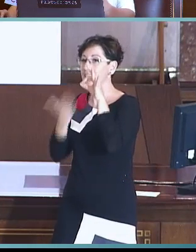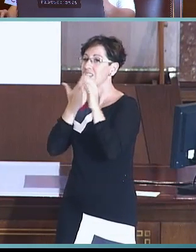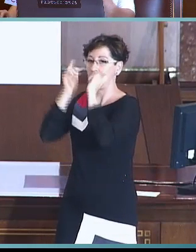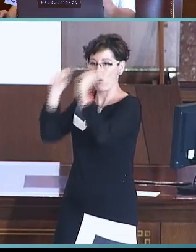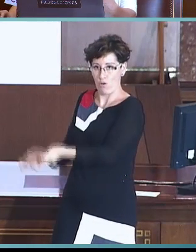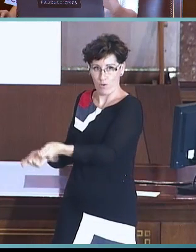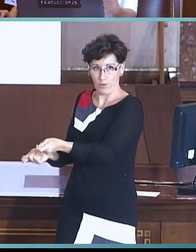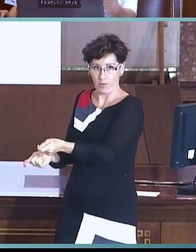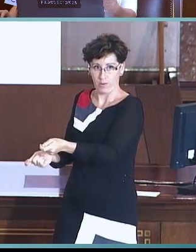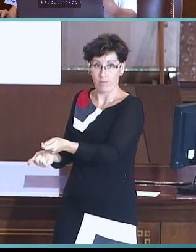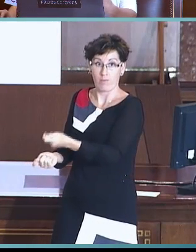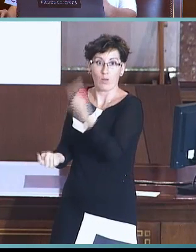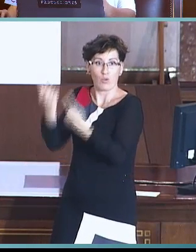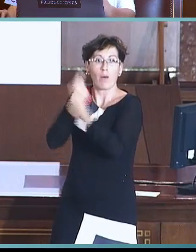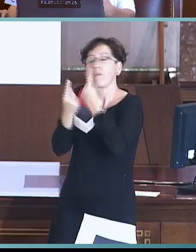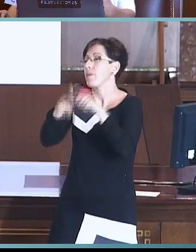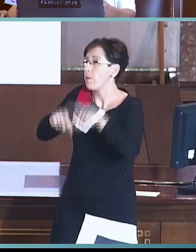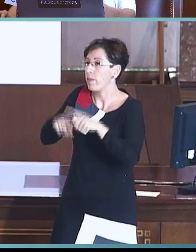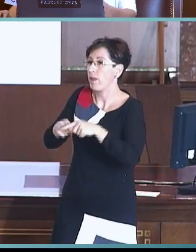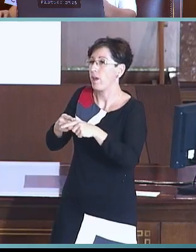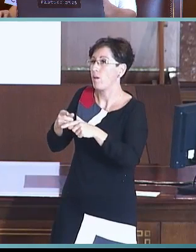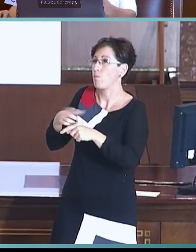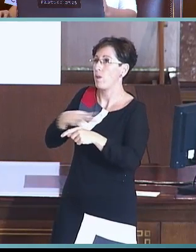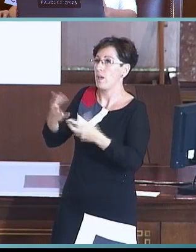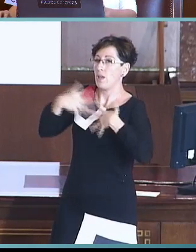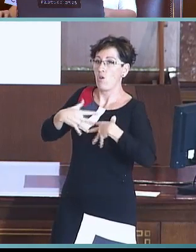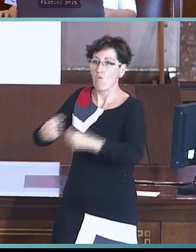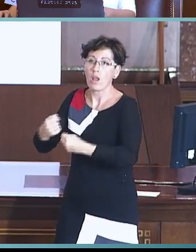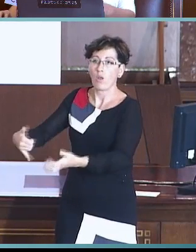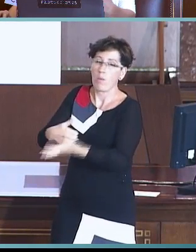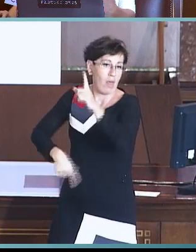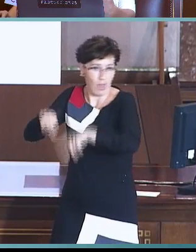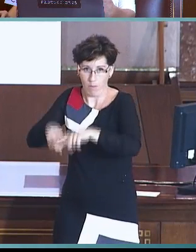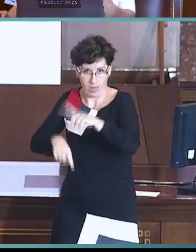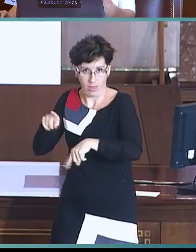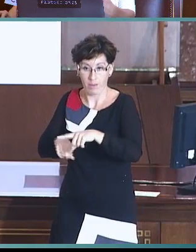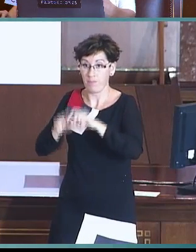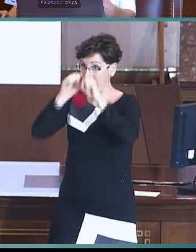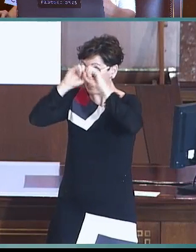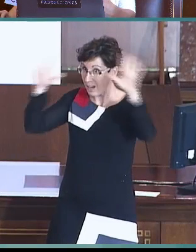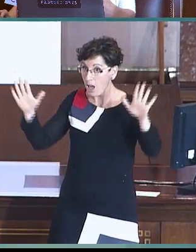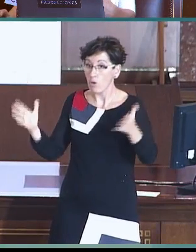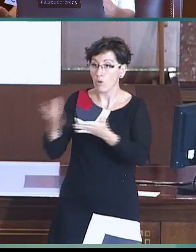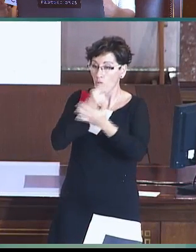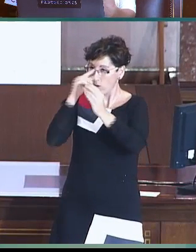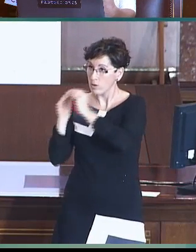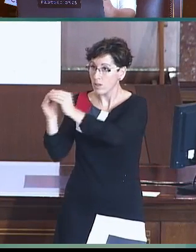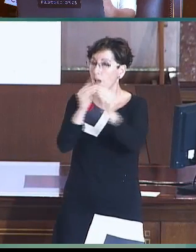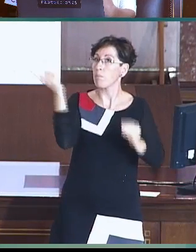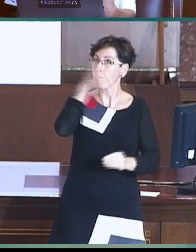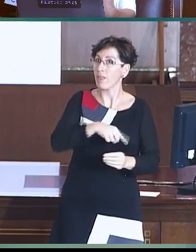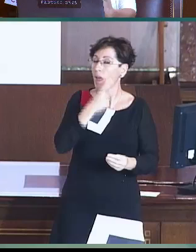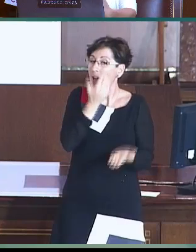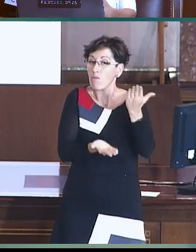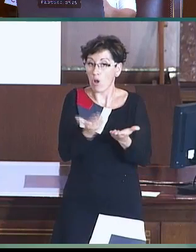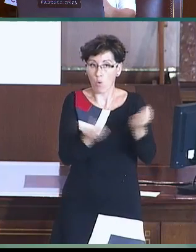esas relaciones a veces más fuertes, a veces más débiles. Entonces, lo que hicimos fue elaborar, en